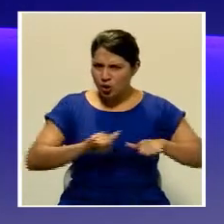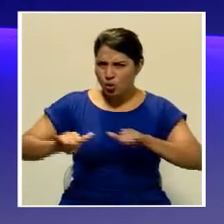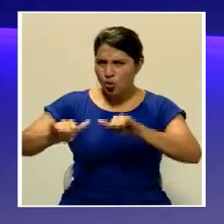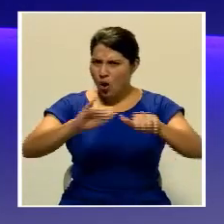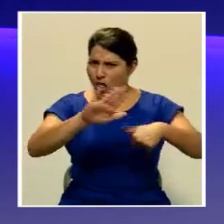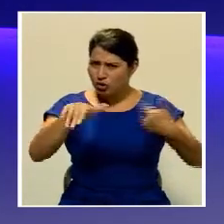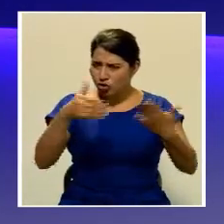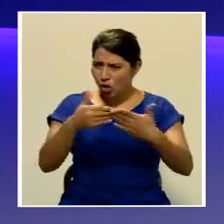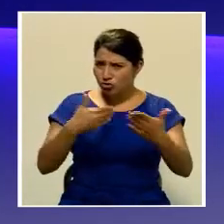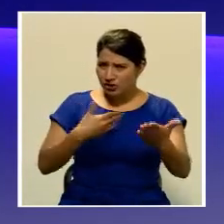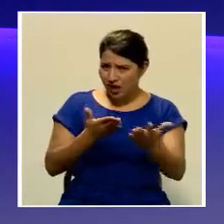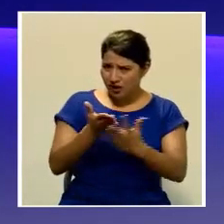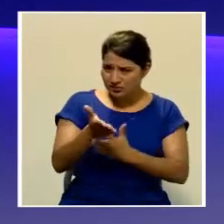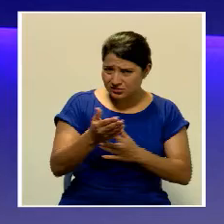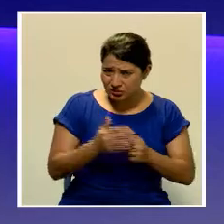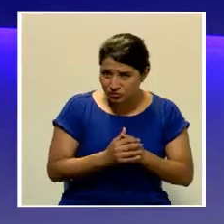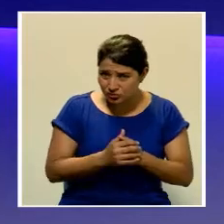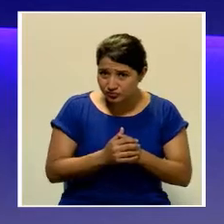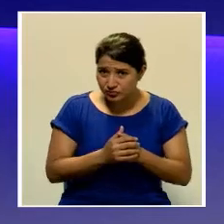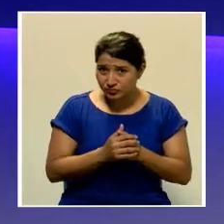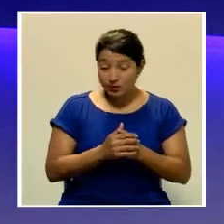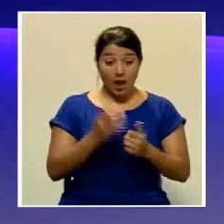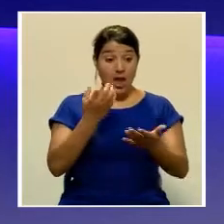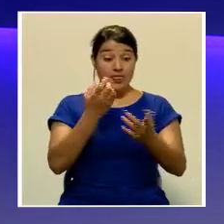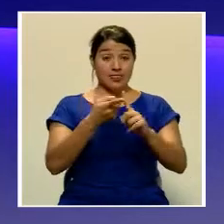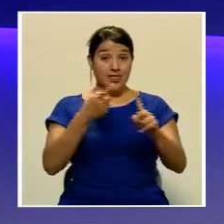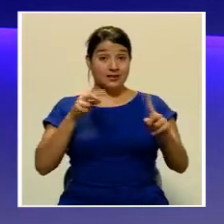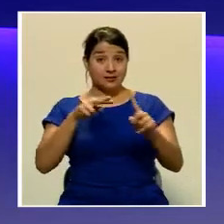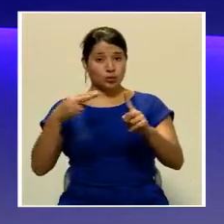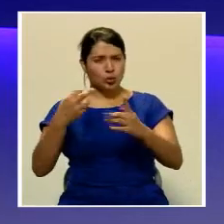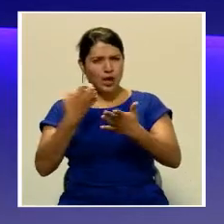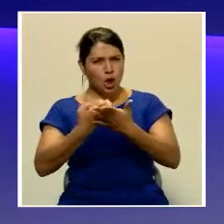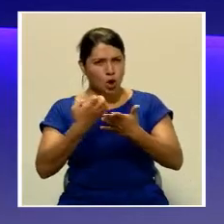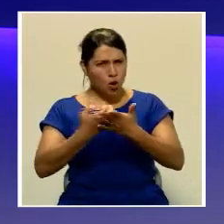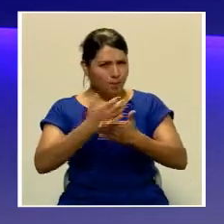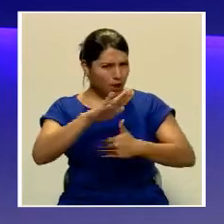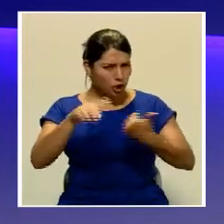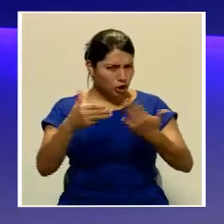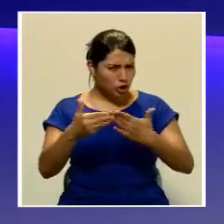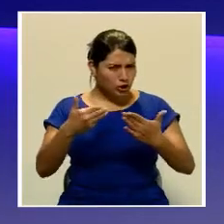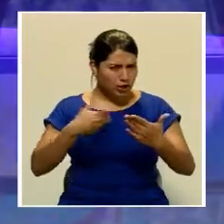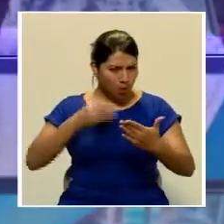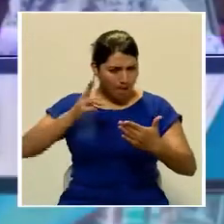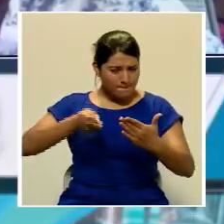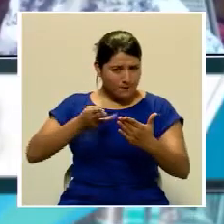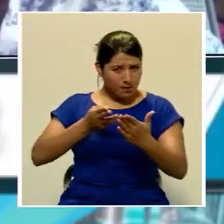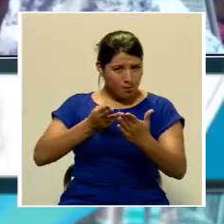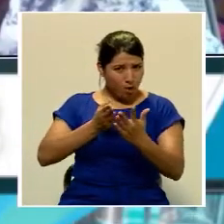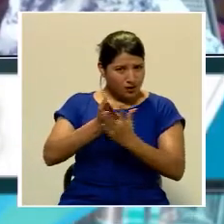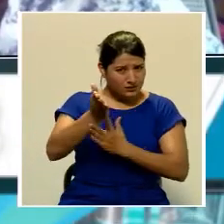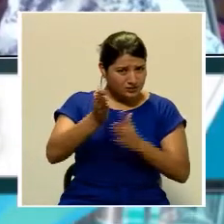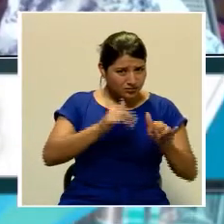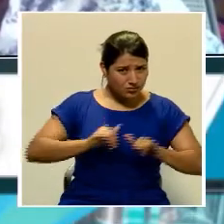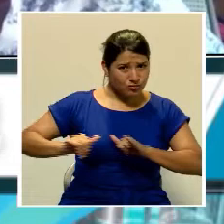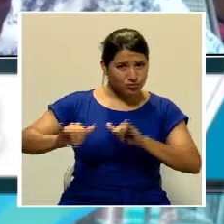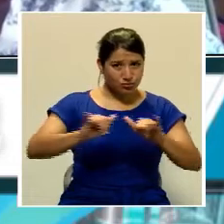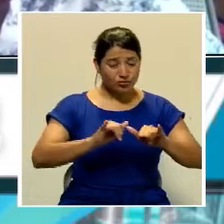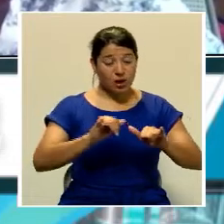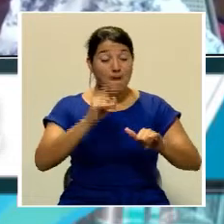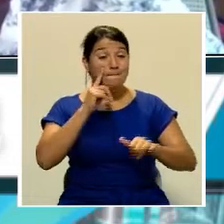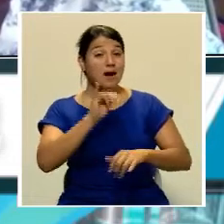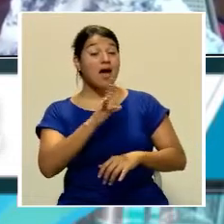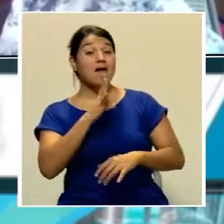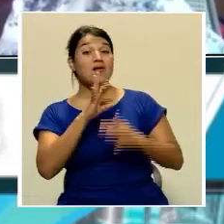la brecha económica. Así que para conversar sobre estos temas invité al economista por la Universidad de Buenos